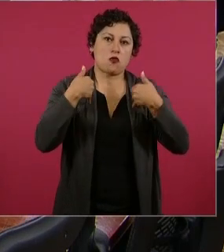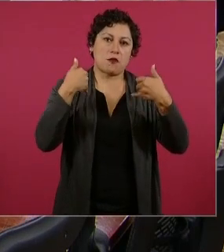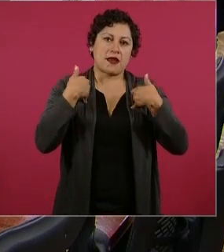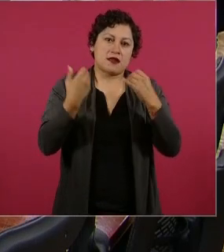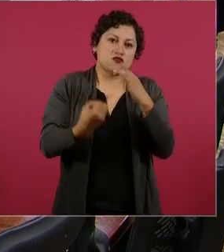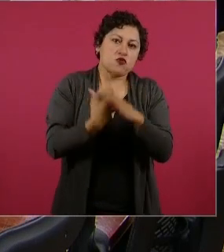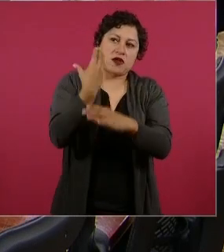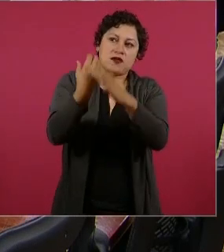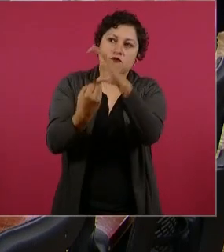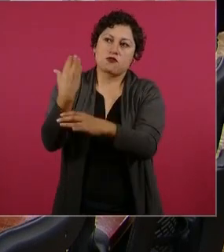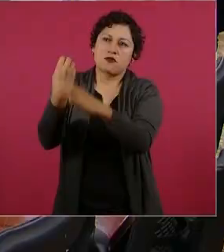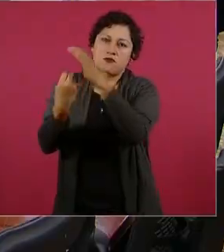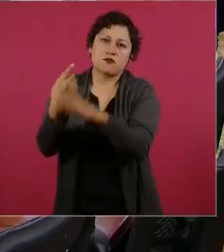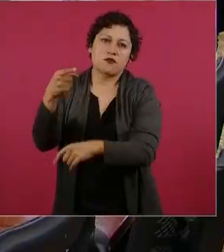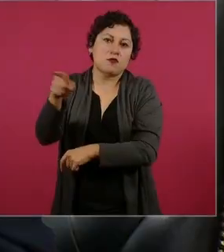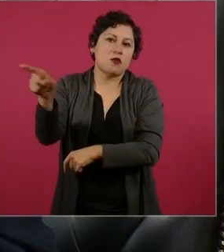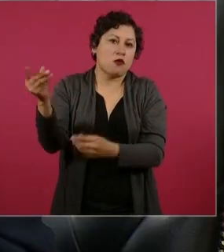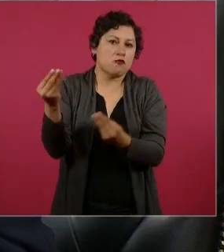mujeres,